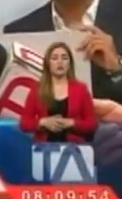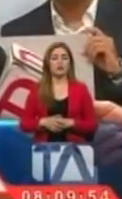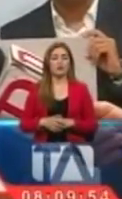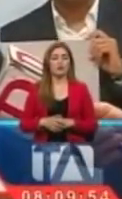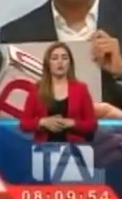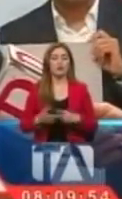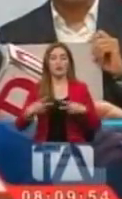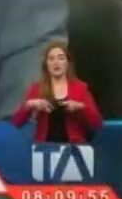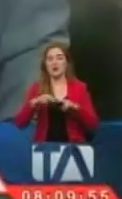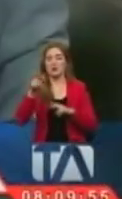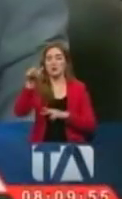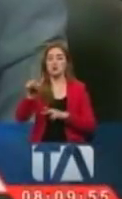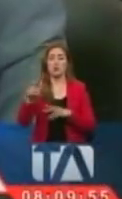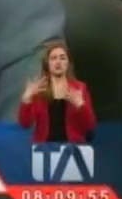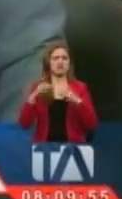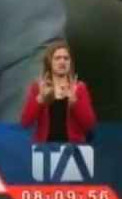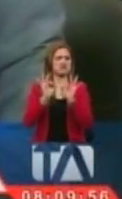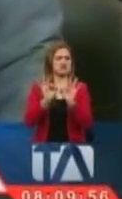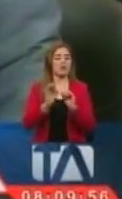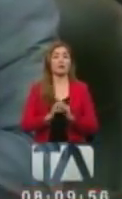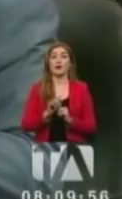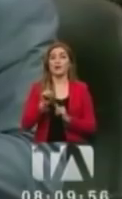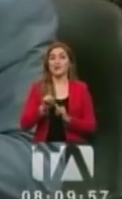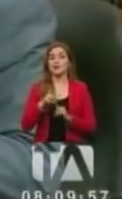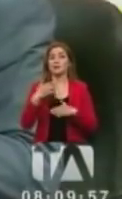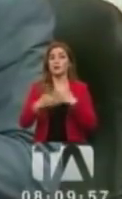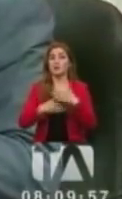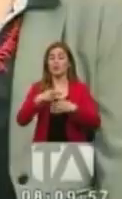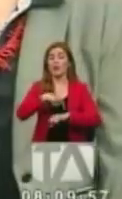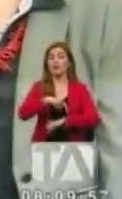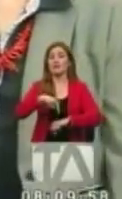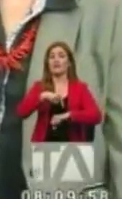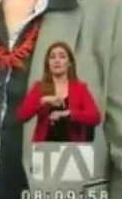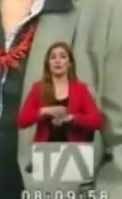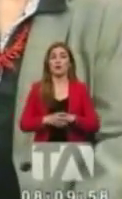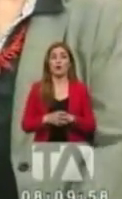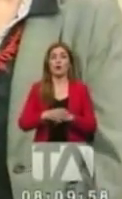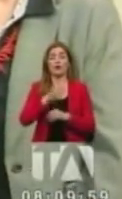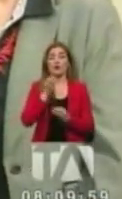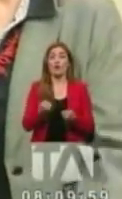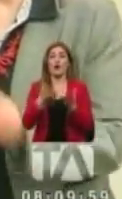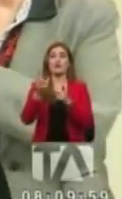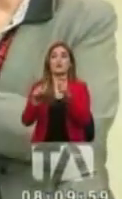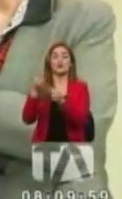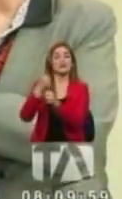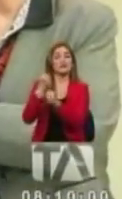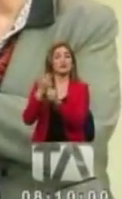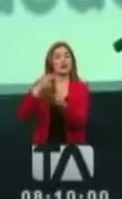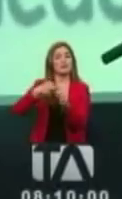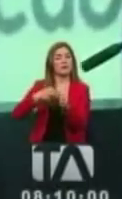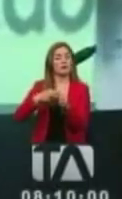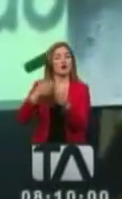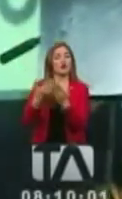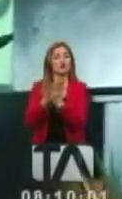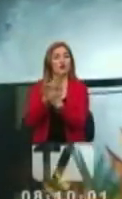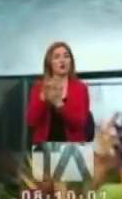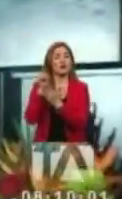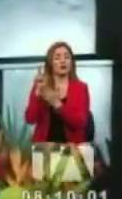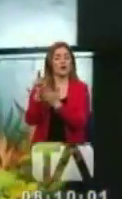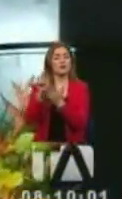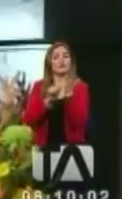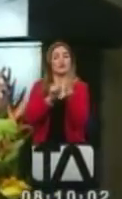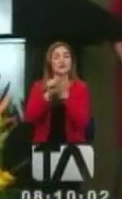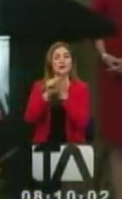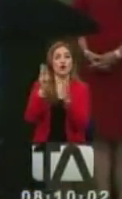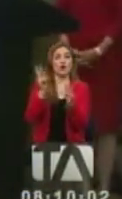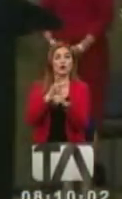los grandes funcionarios que tenemos eso finalmente es lo que tomará un poco más de tiempo saber con cuántos trabajadores se queda el nuevo y funcionado